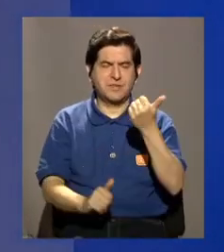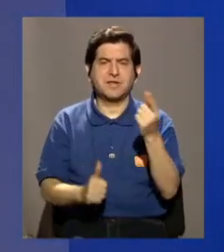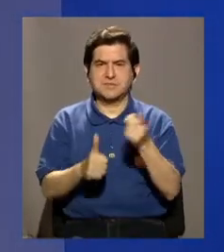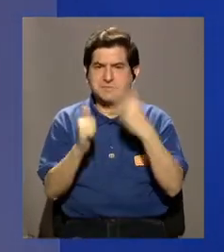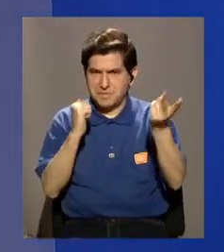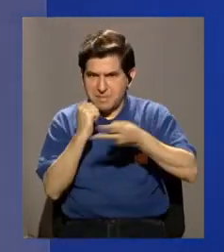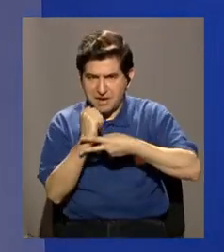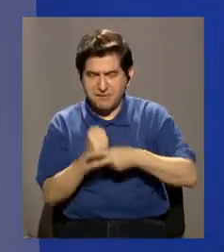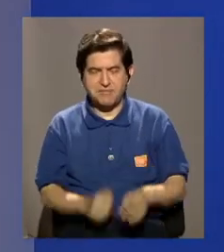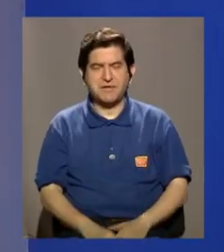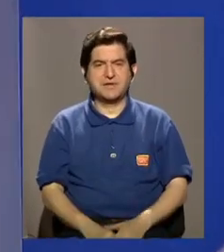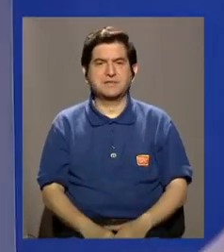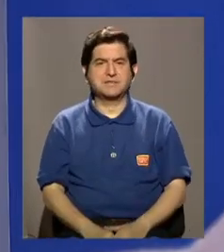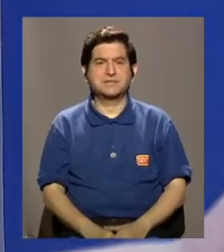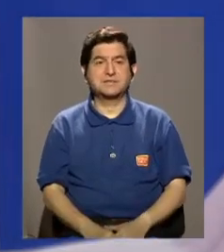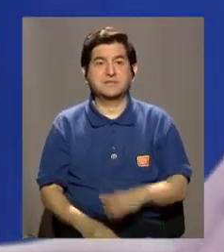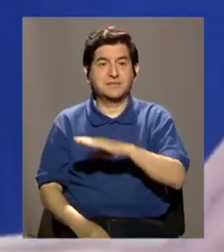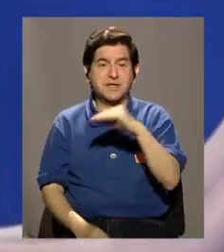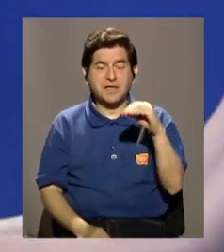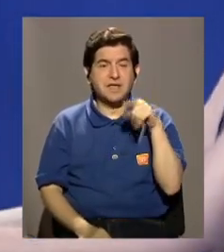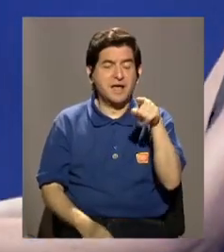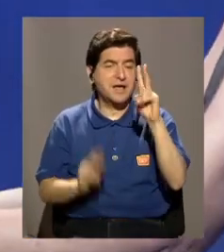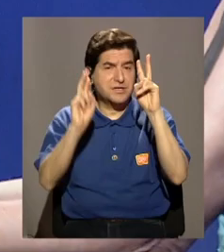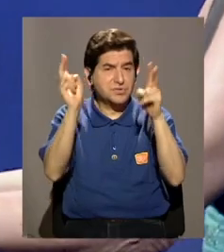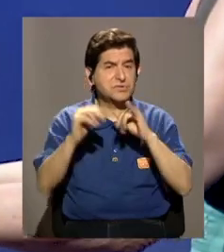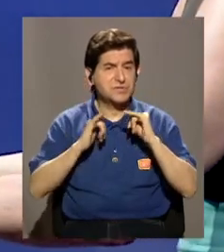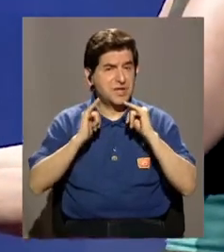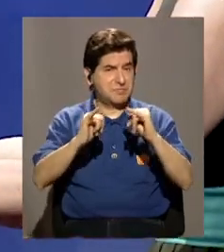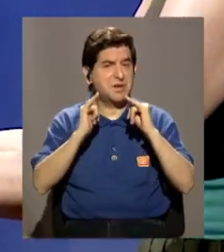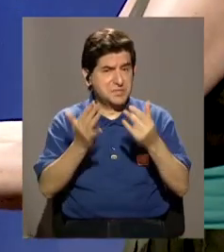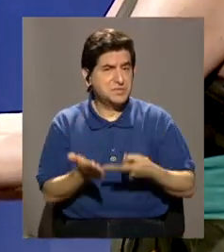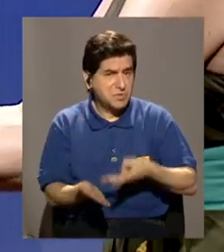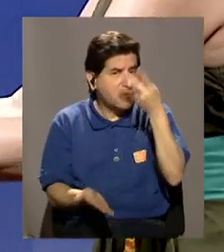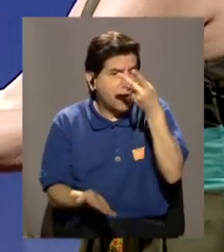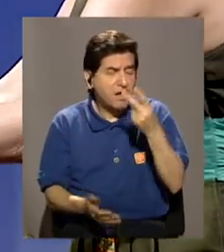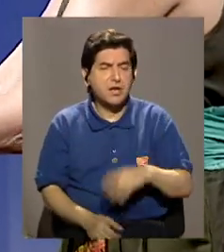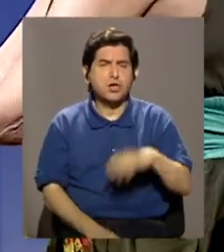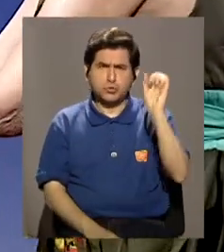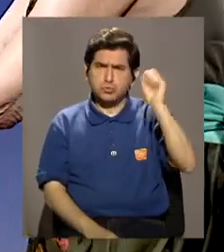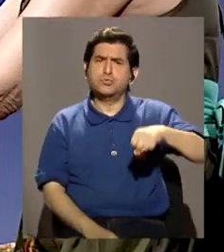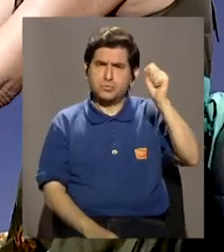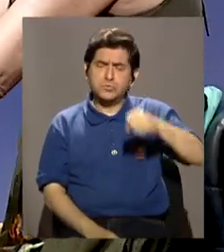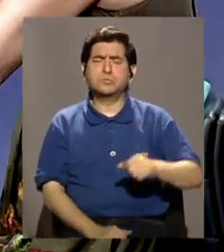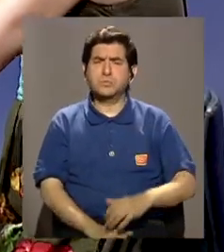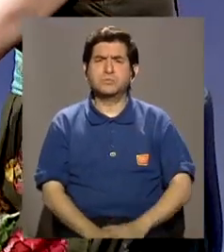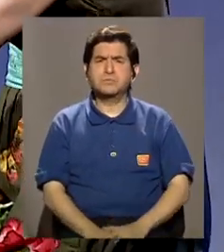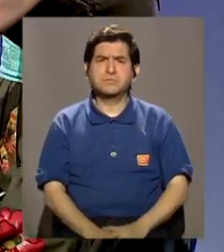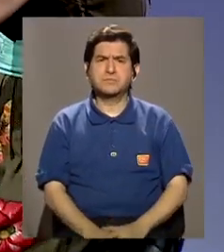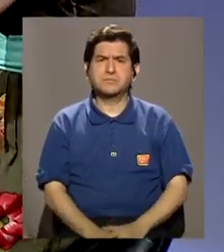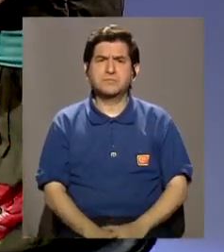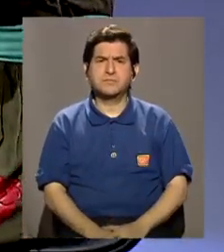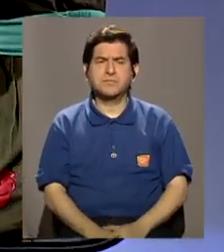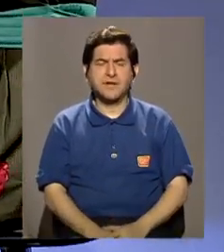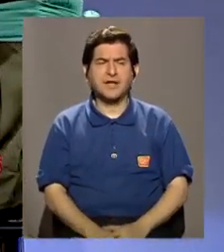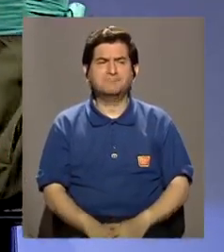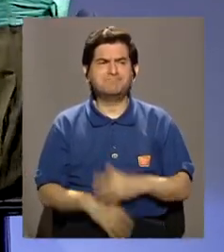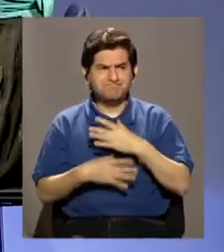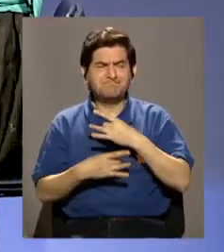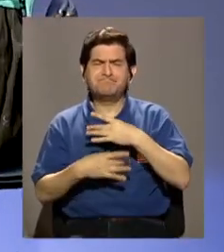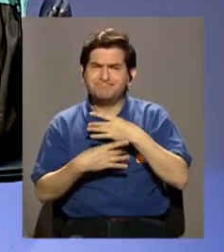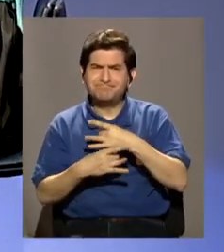fecha digamos que esas temáticas siguen igualmente vigentes si vas al cine es gracioso porque